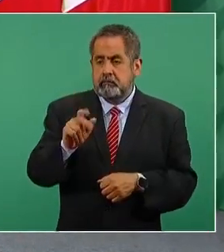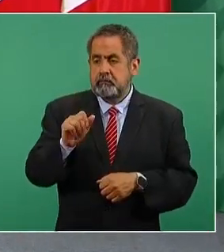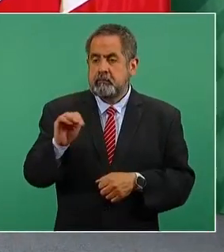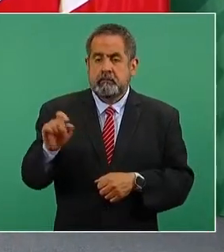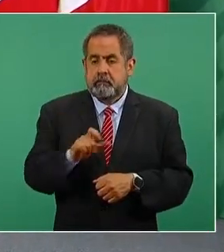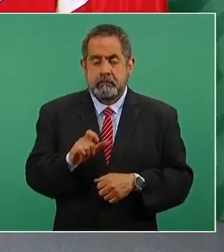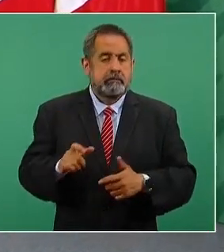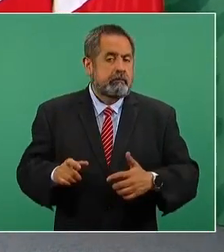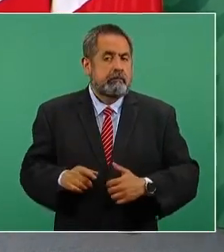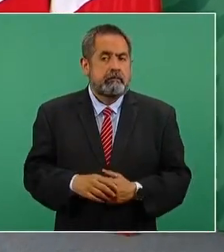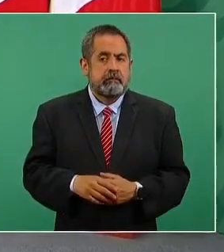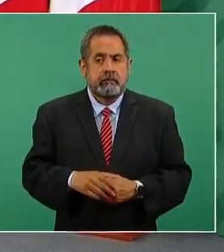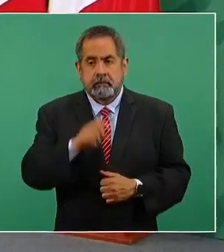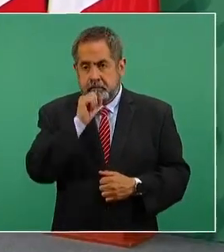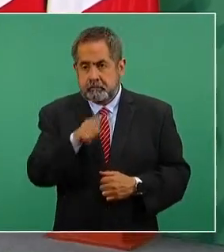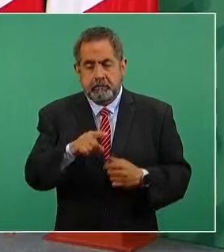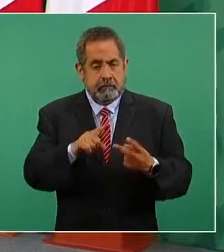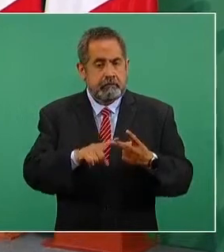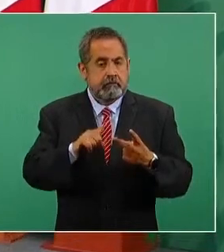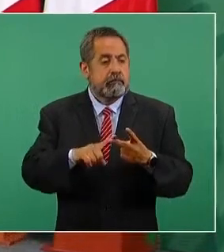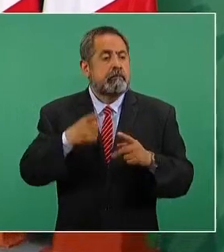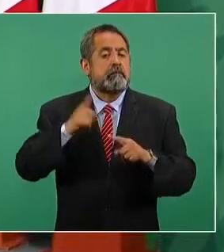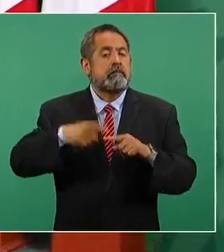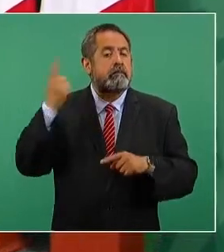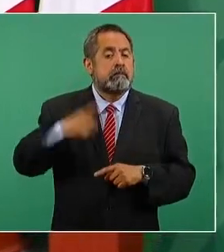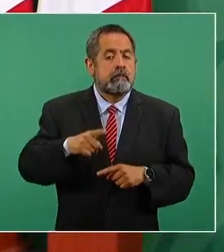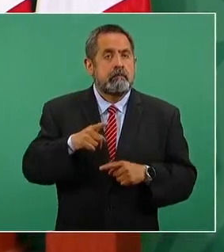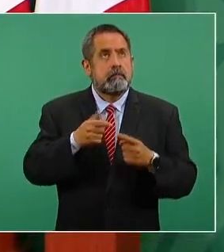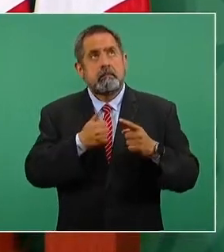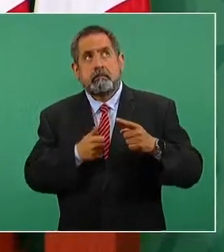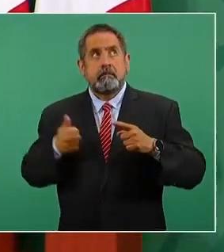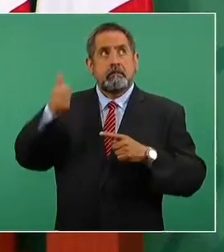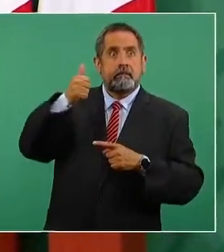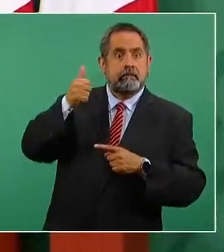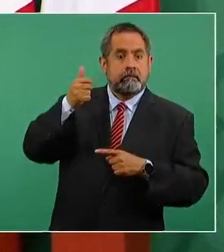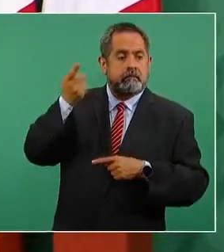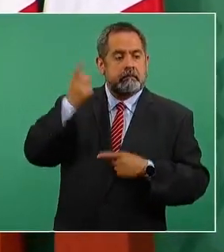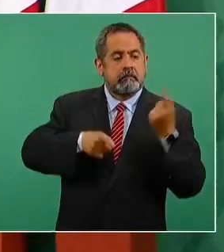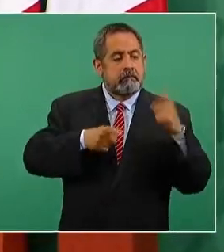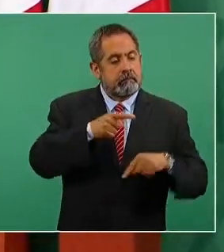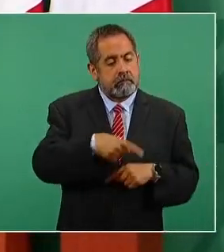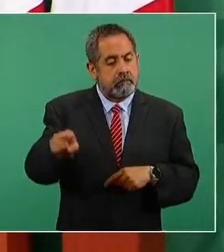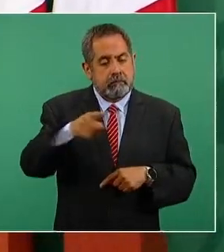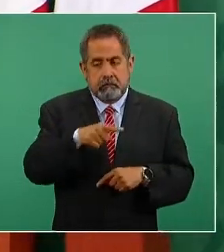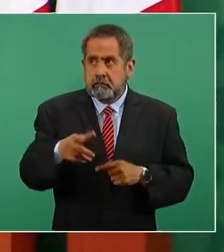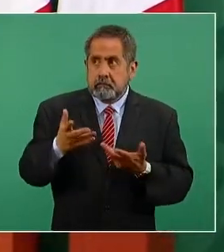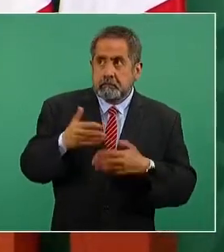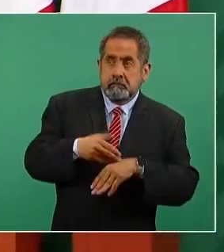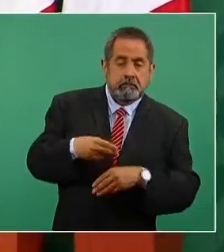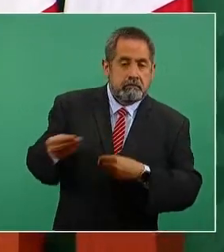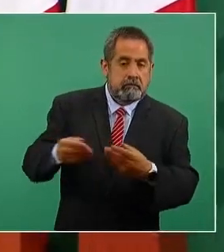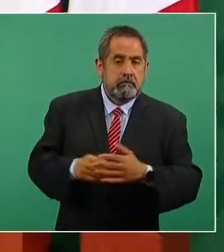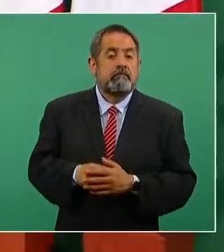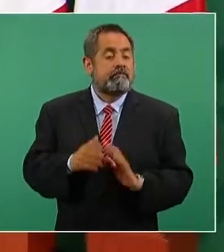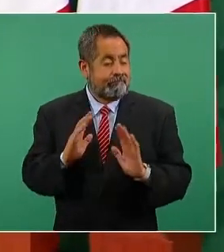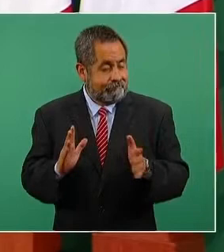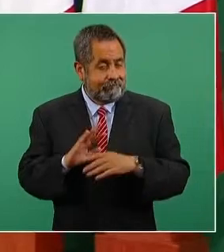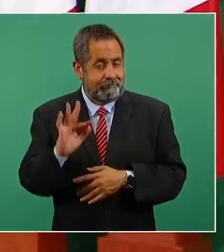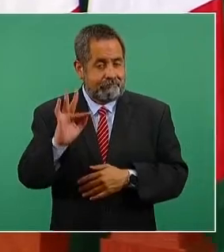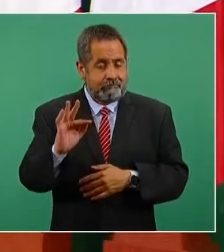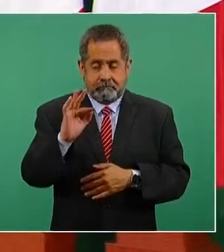y que lo hacía por instrucciones de otras autoridades, Entonces, ya la